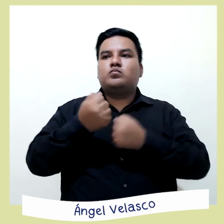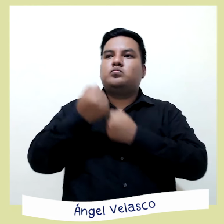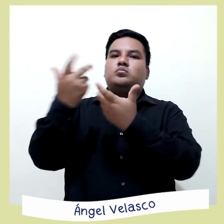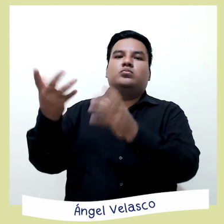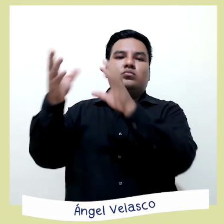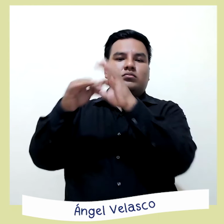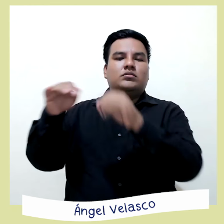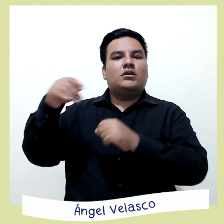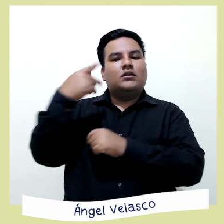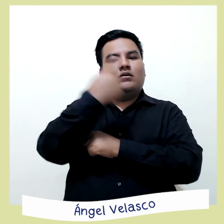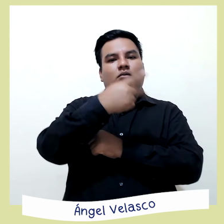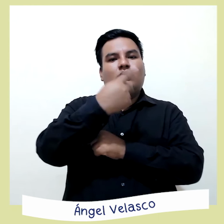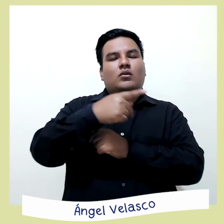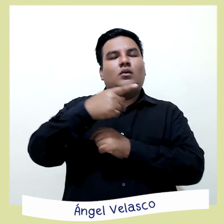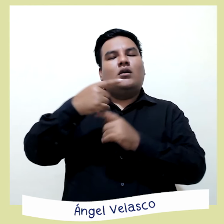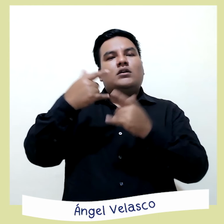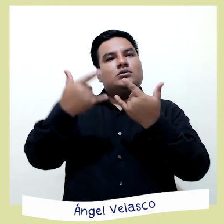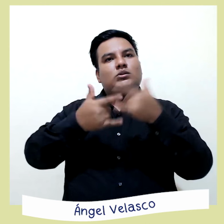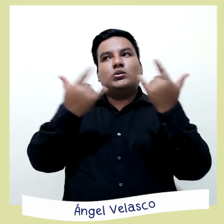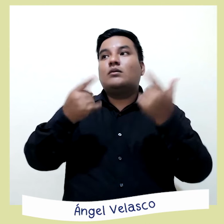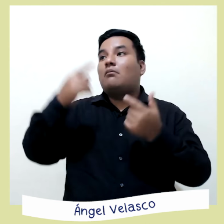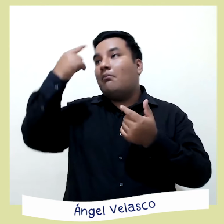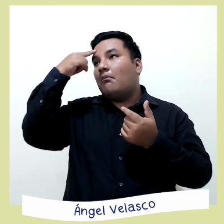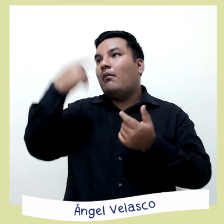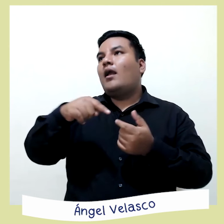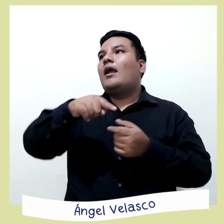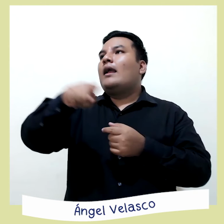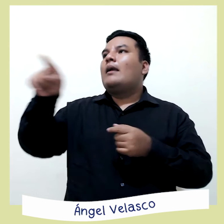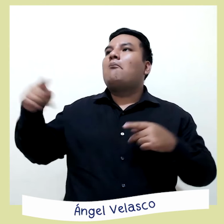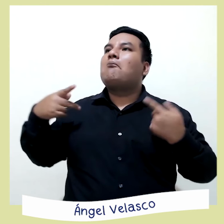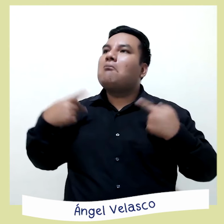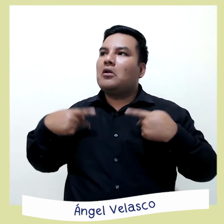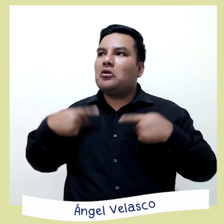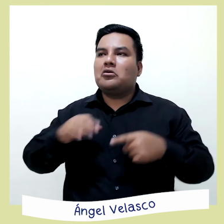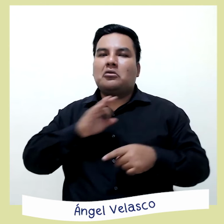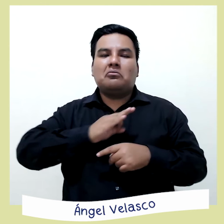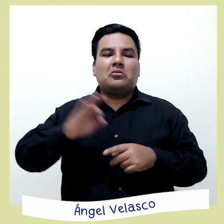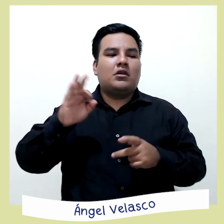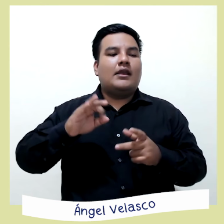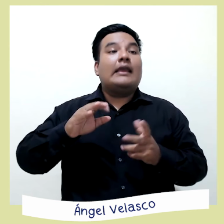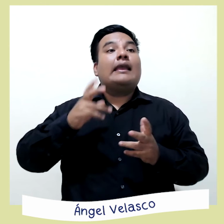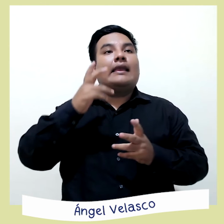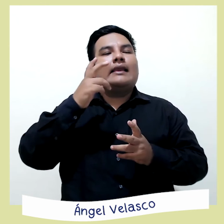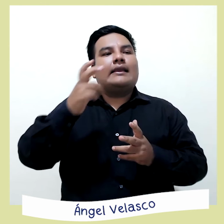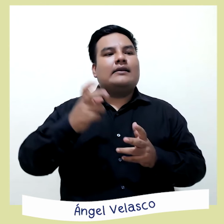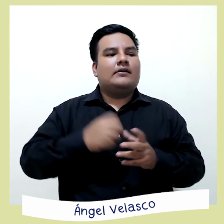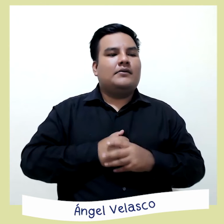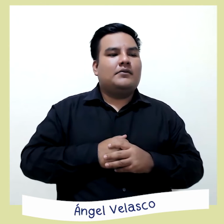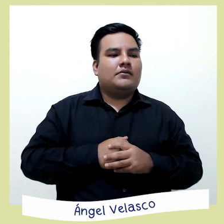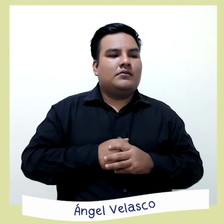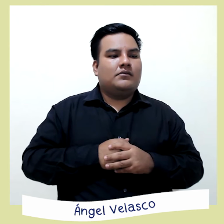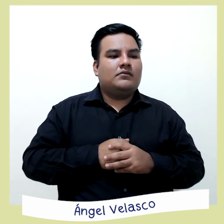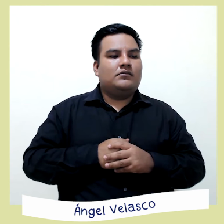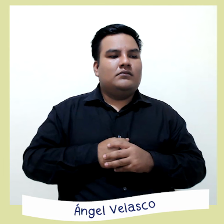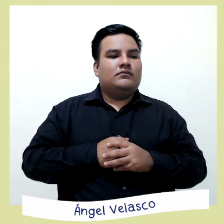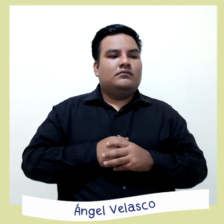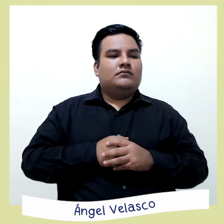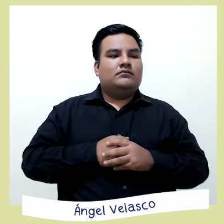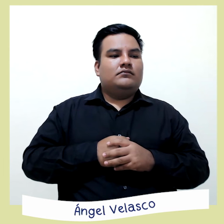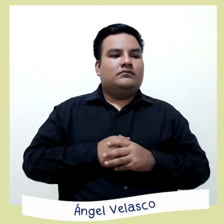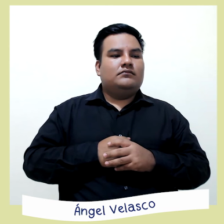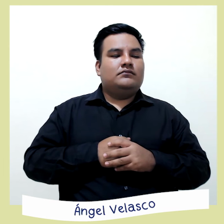manifestaran testimonios de trabajo y de esfuerzo de las personas mayores para con la sociedad. Yo quiero